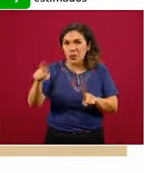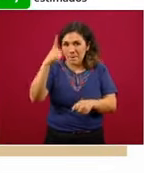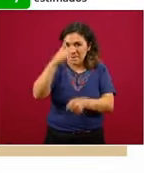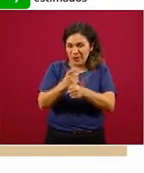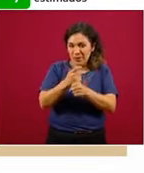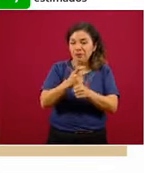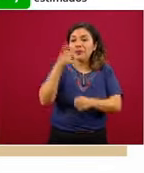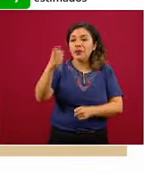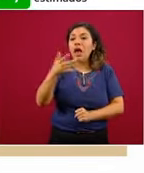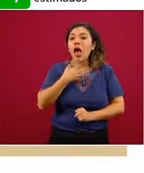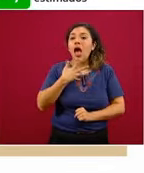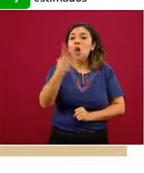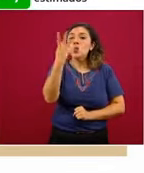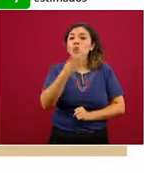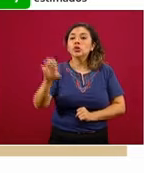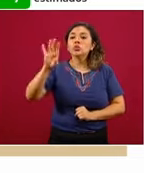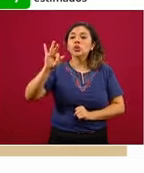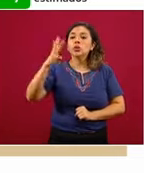superior.